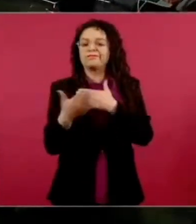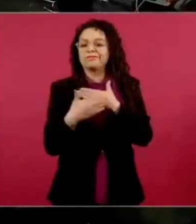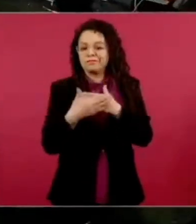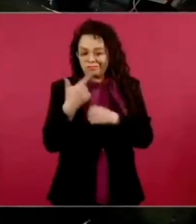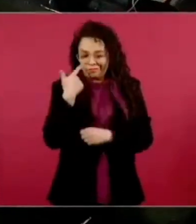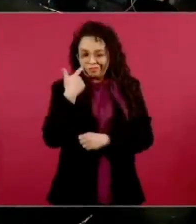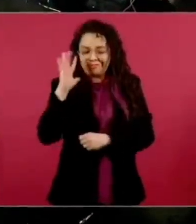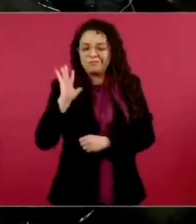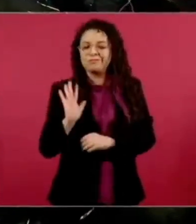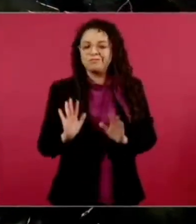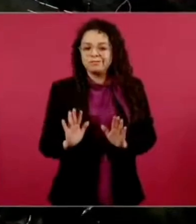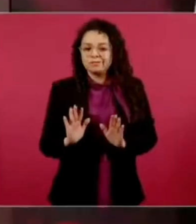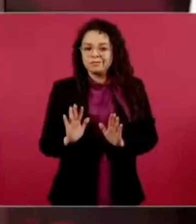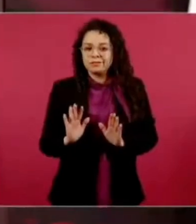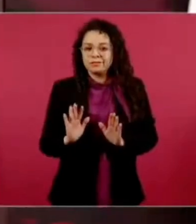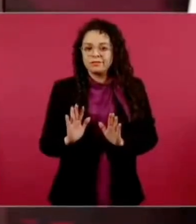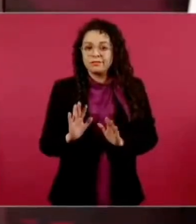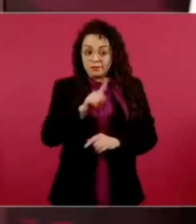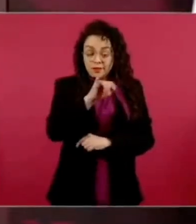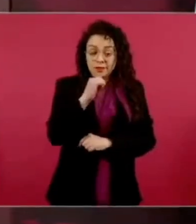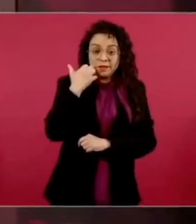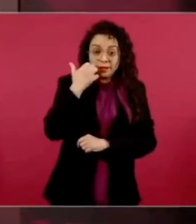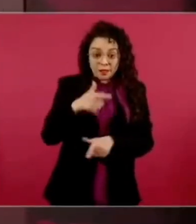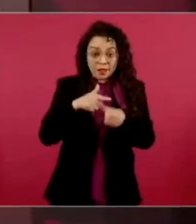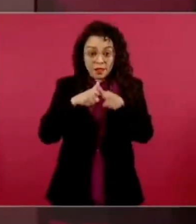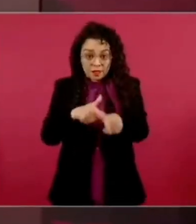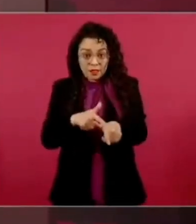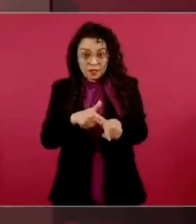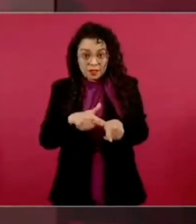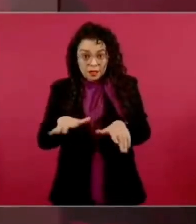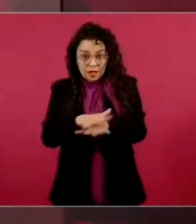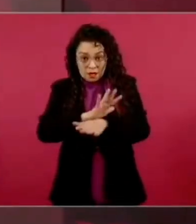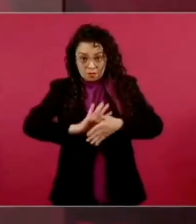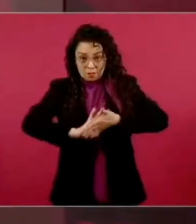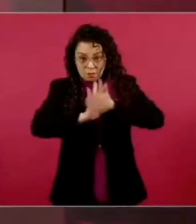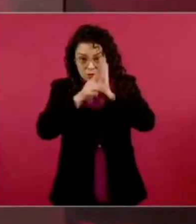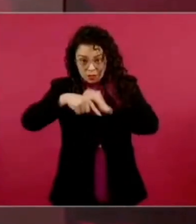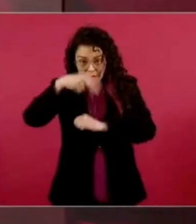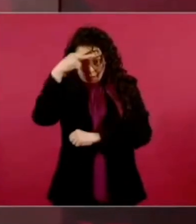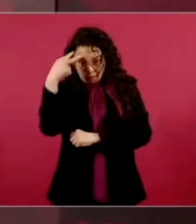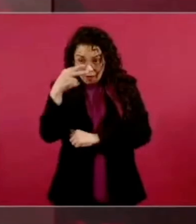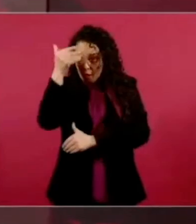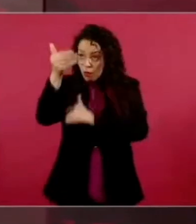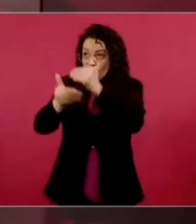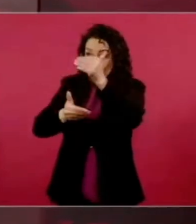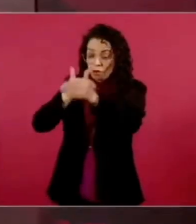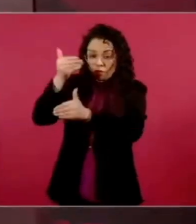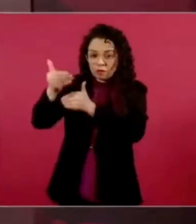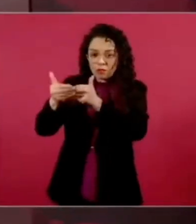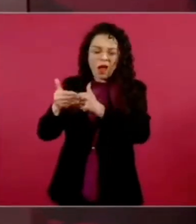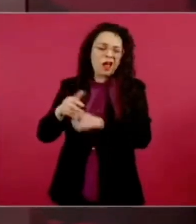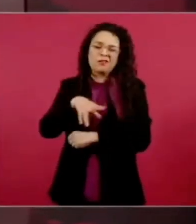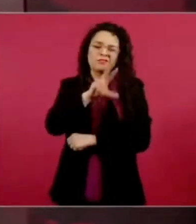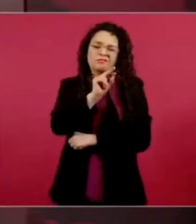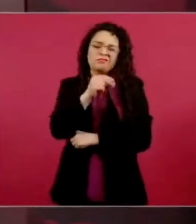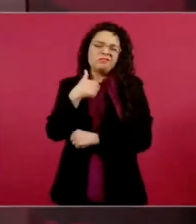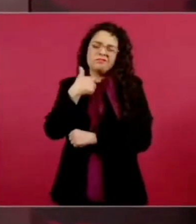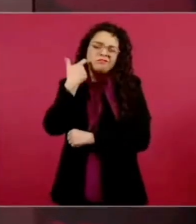¿Quieres que continúe la transformación? No, no quiero, porque pues ya no quiero